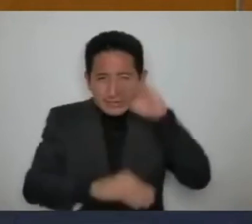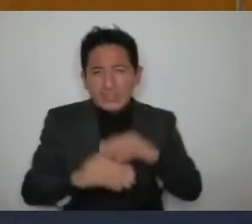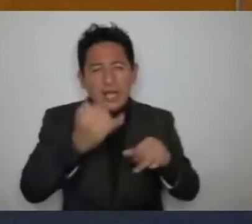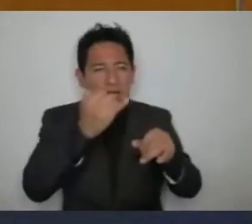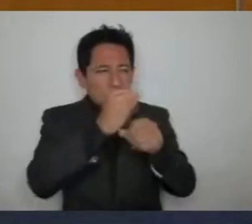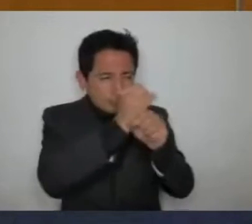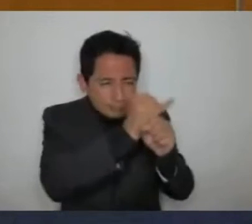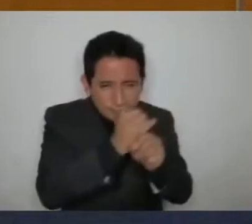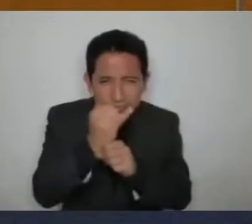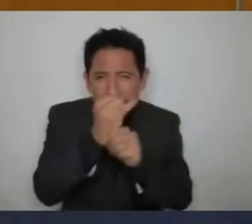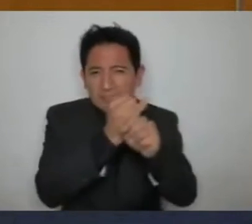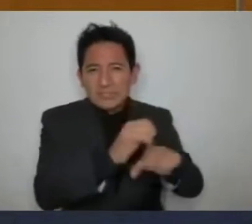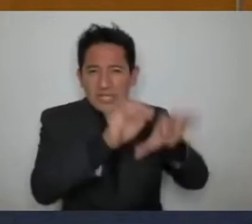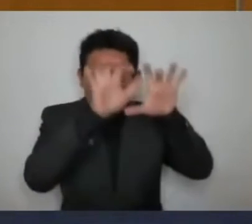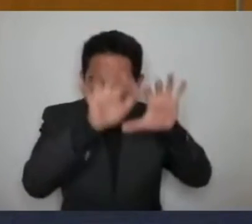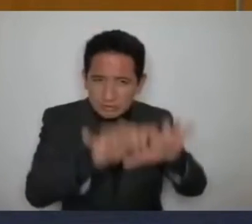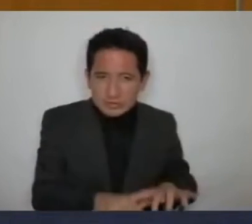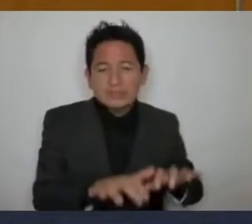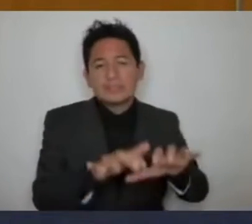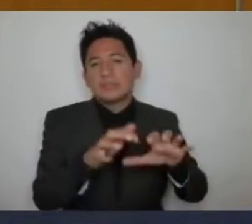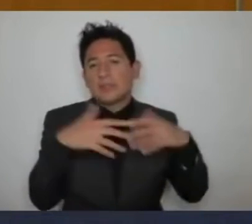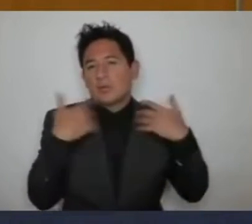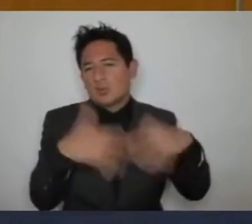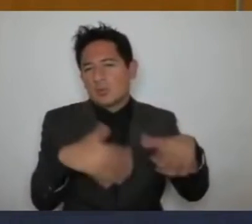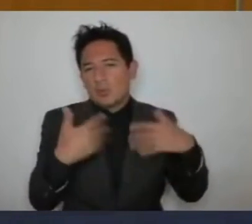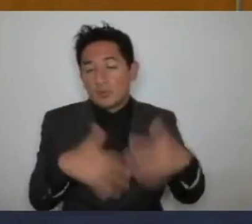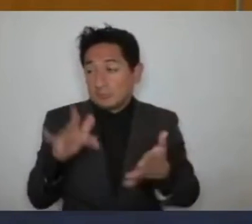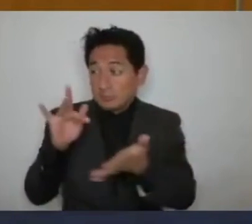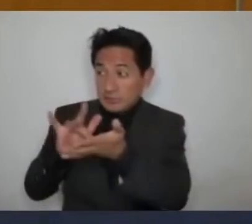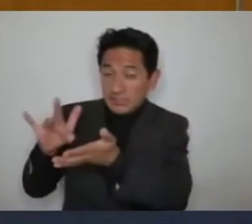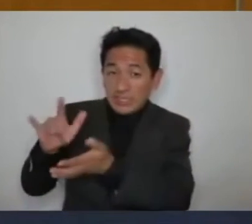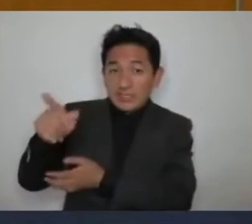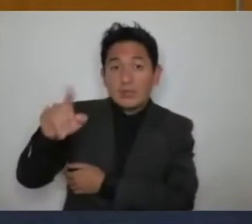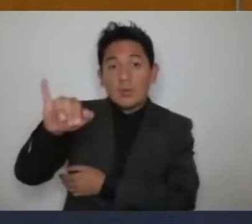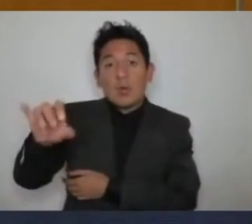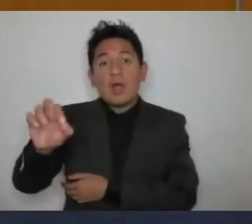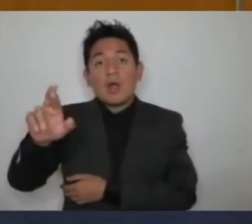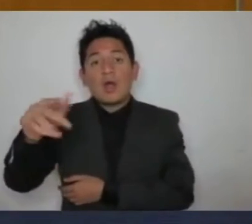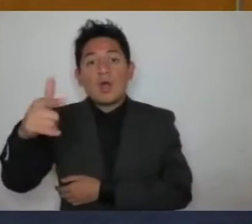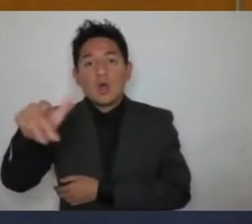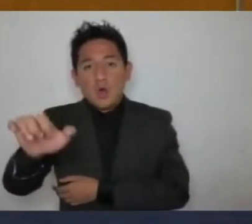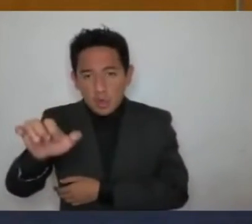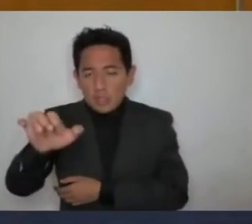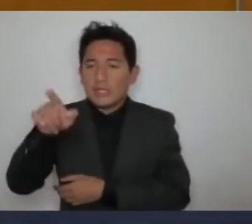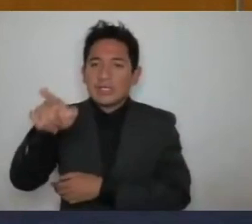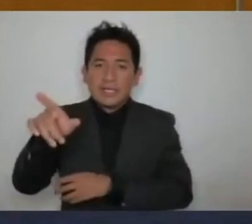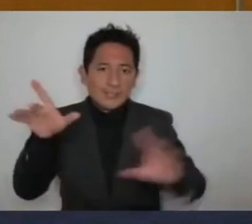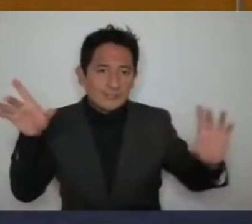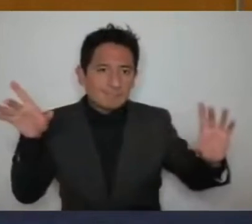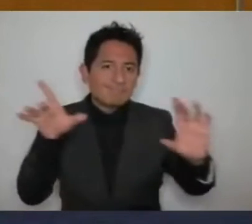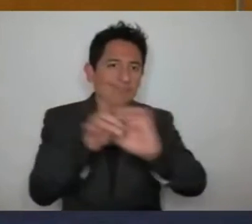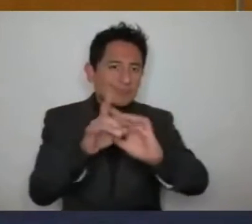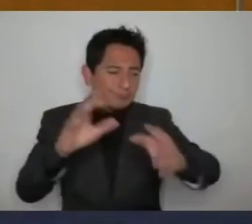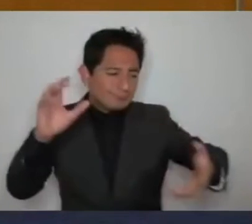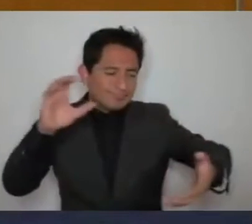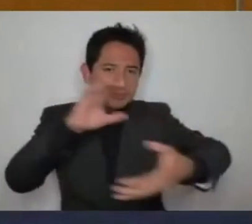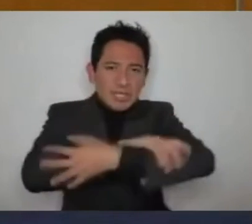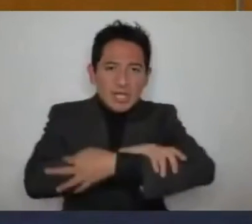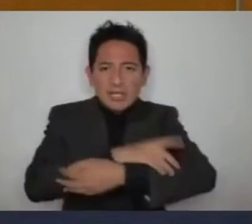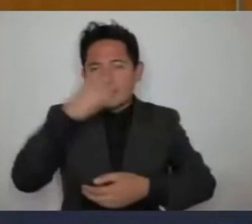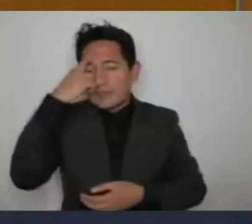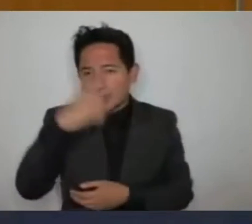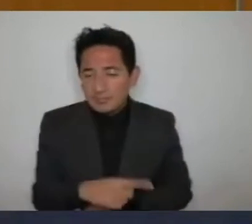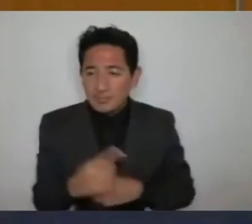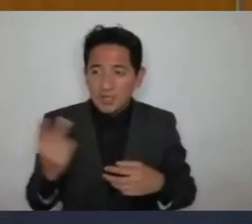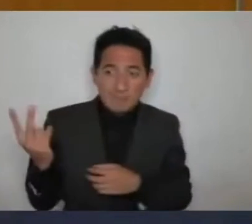tamb agradezco muy especialmente a Jorge Carrillo eh el trabajo de Alianza con Alonso para crear este protocolo pues es un